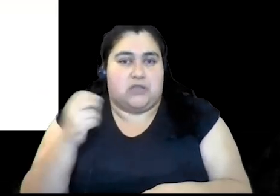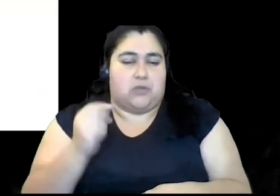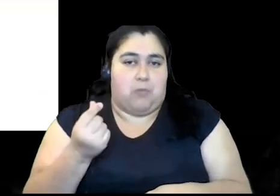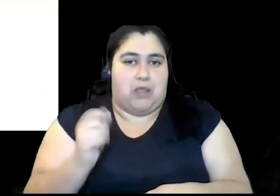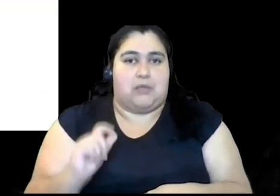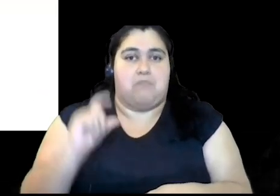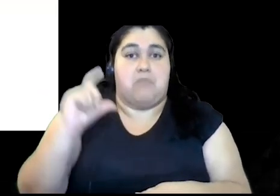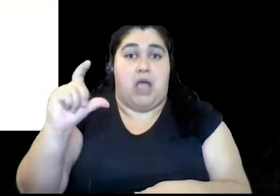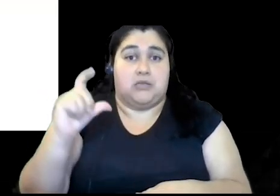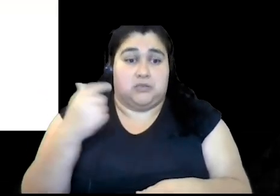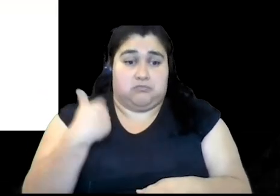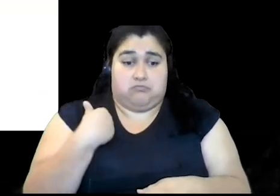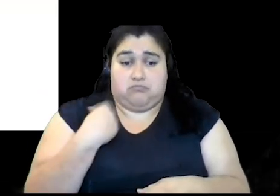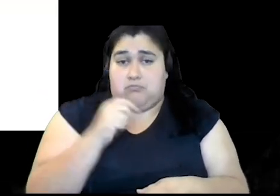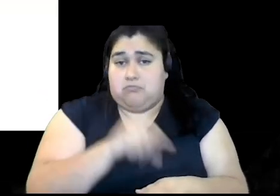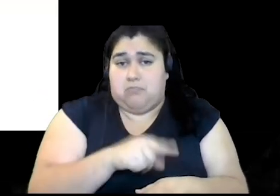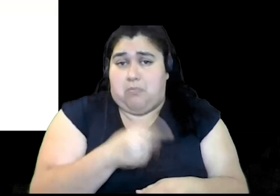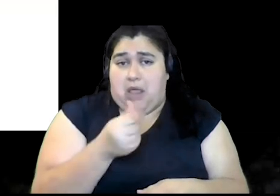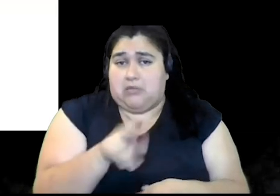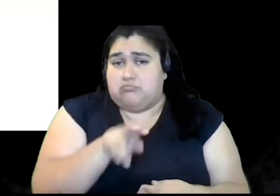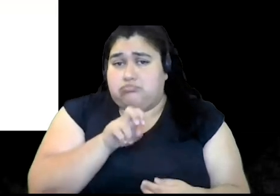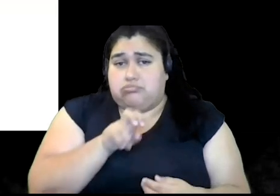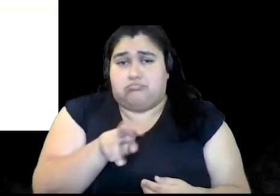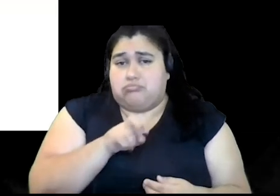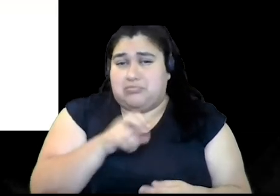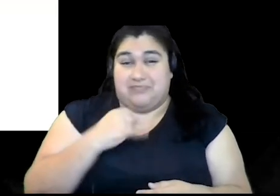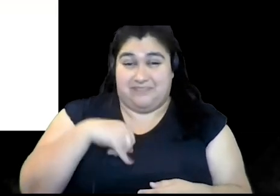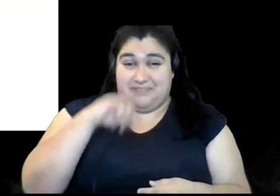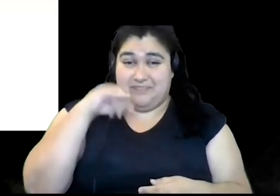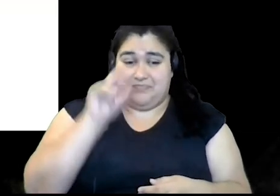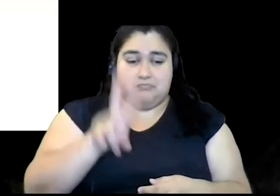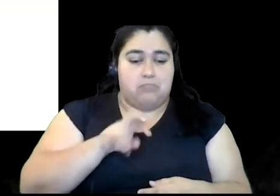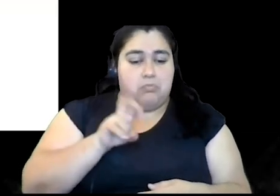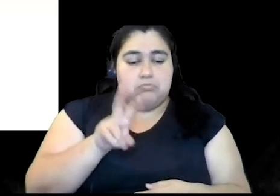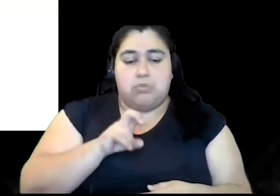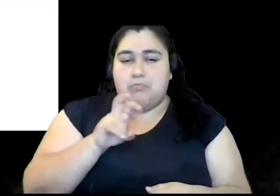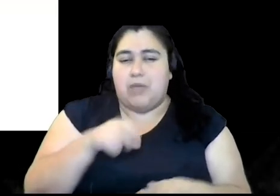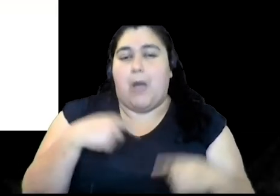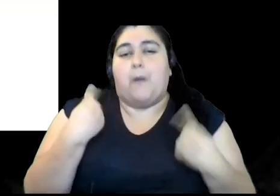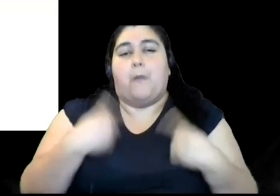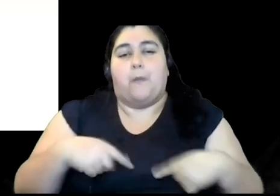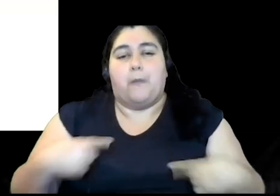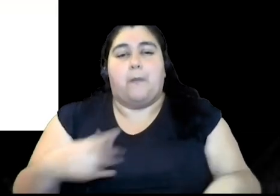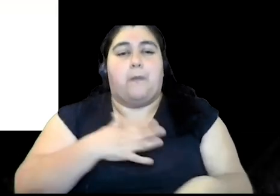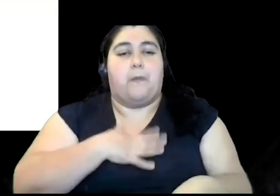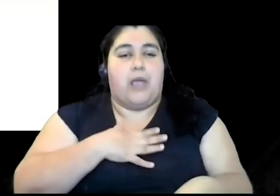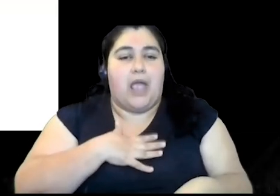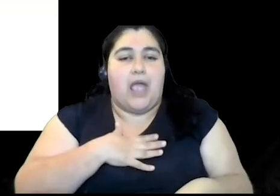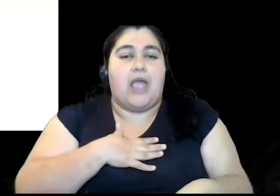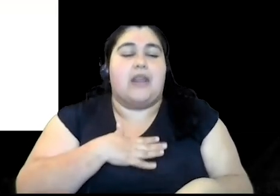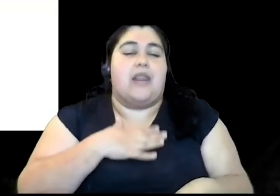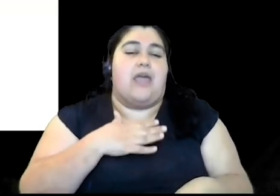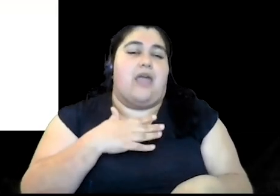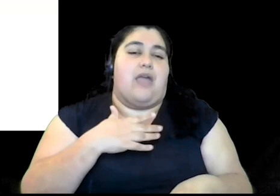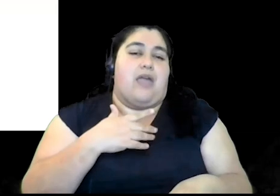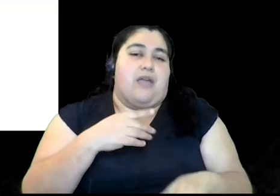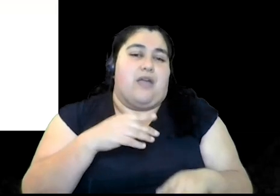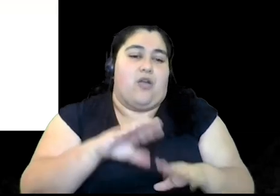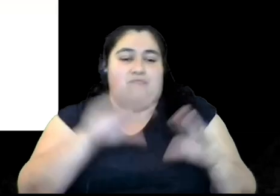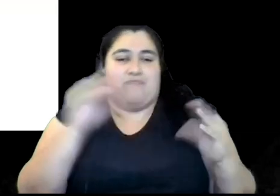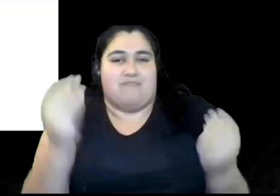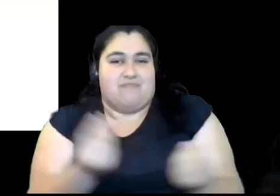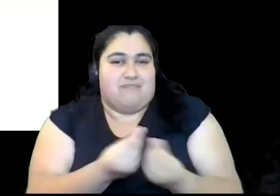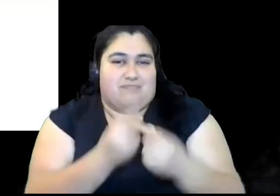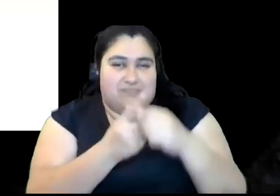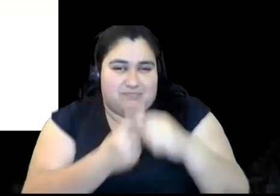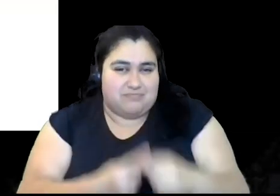esa renta, ¿sí? Si bien la evaluación en bienes personales será la última cotización, esa